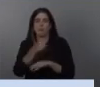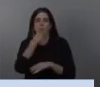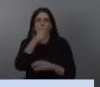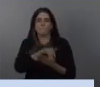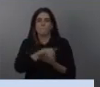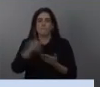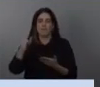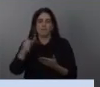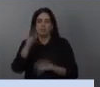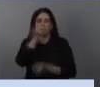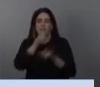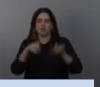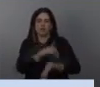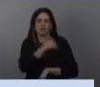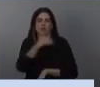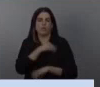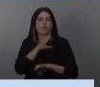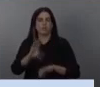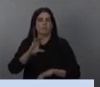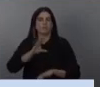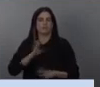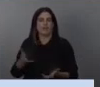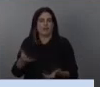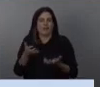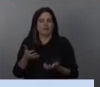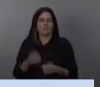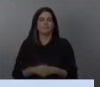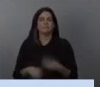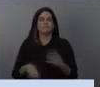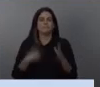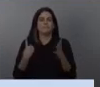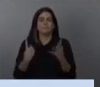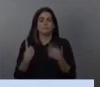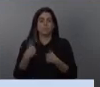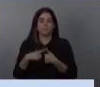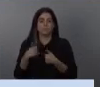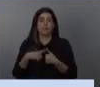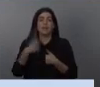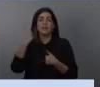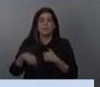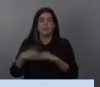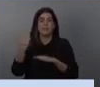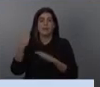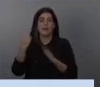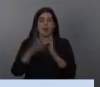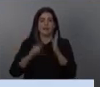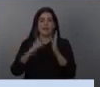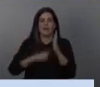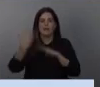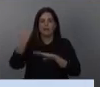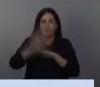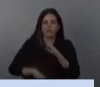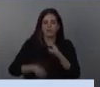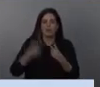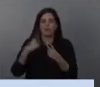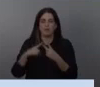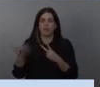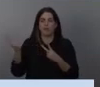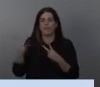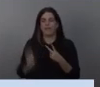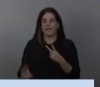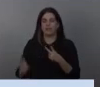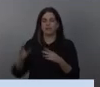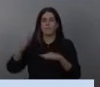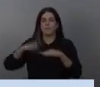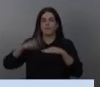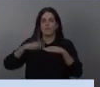que se benefician de las becas la limitación en la subida de los precios de alquiler los complementos en el ingreso mínimo vital o las pensiones no contributivas